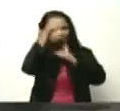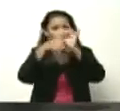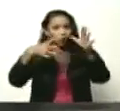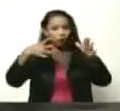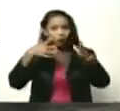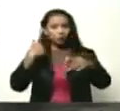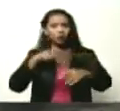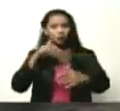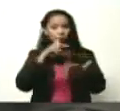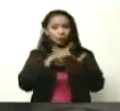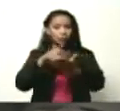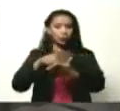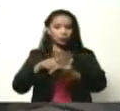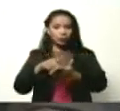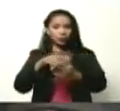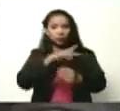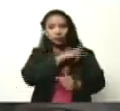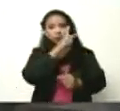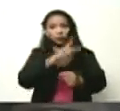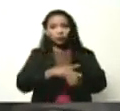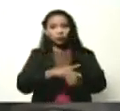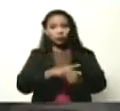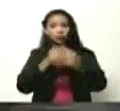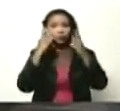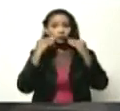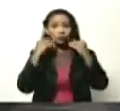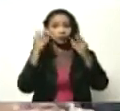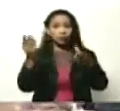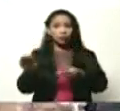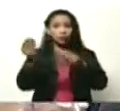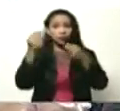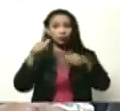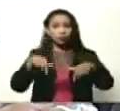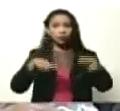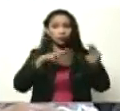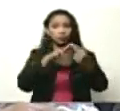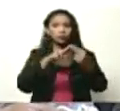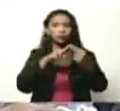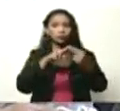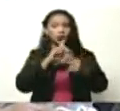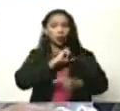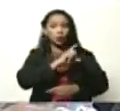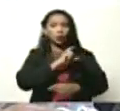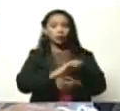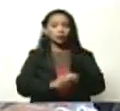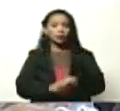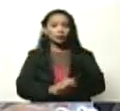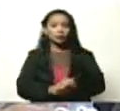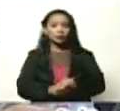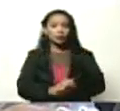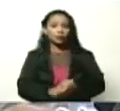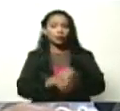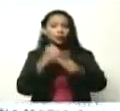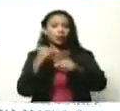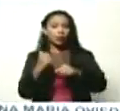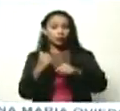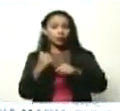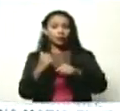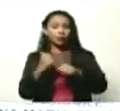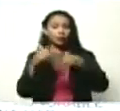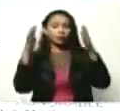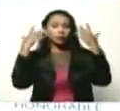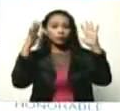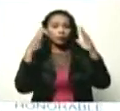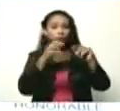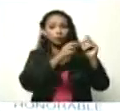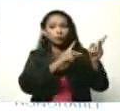tener presencia desde la poesía con la experiencia que nos dio este encuentro en Cúcuta. Justamente se habló de un programa